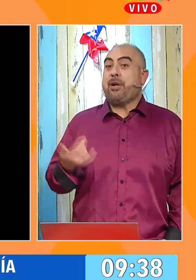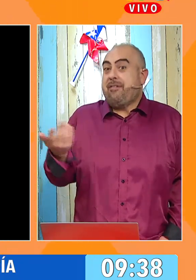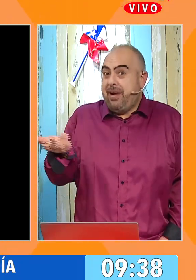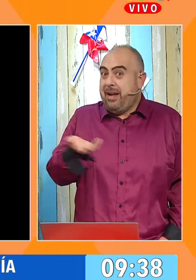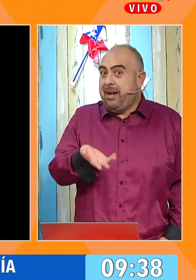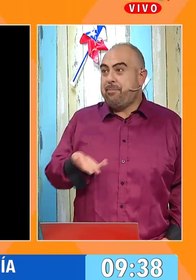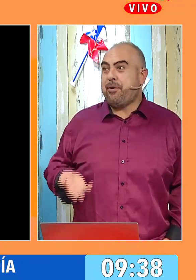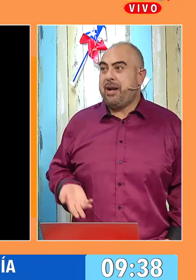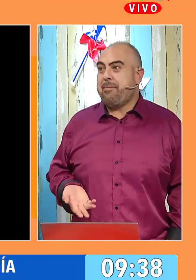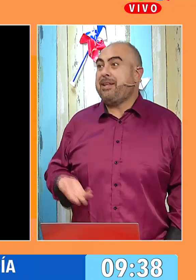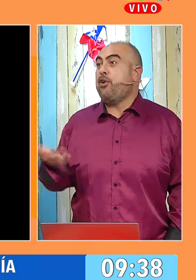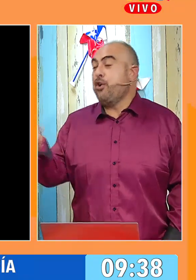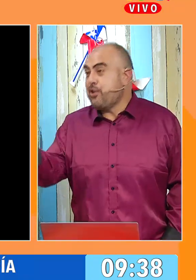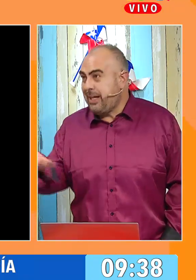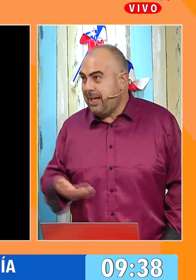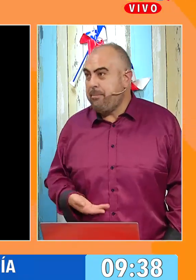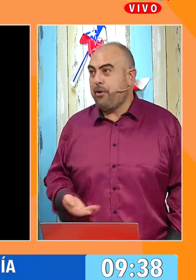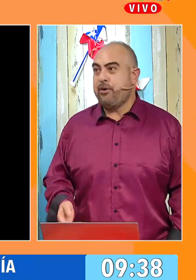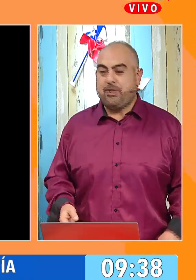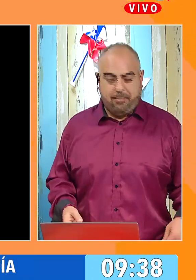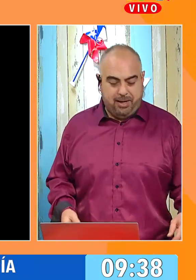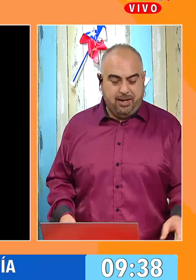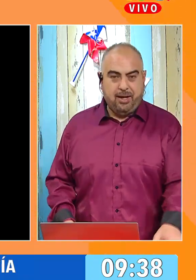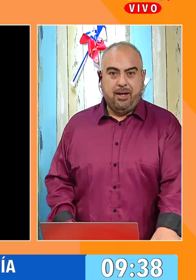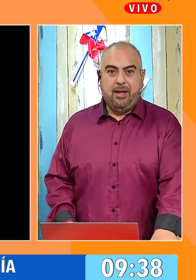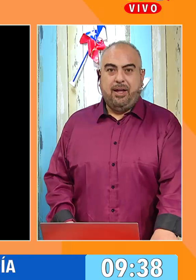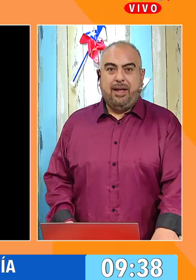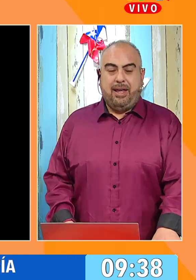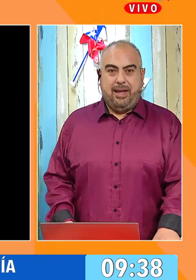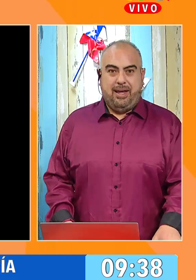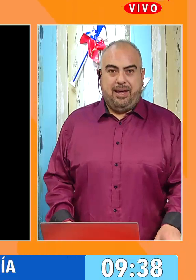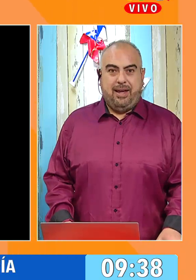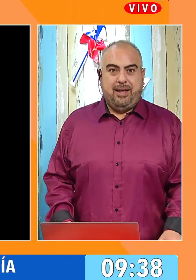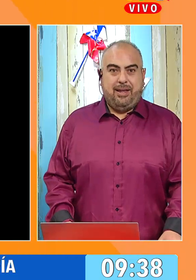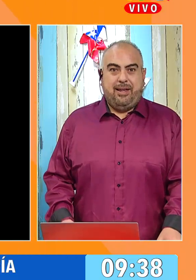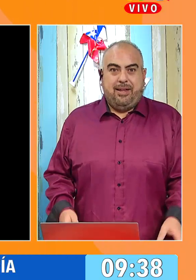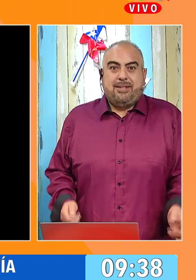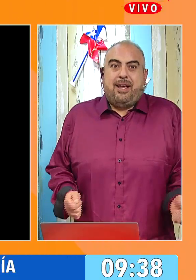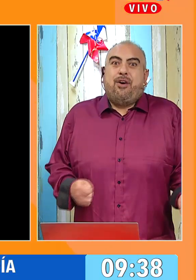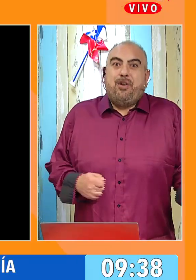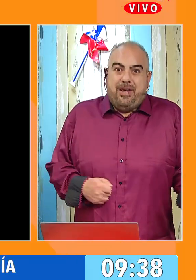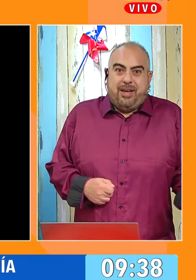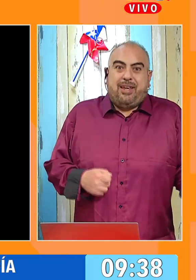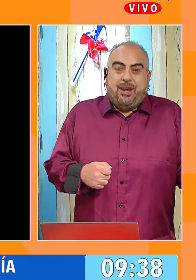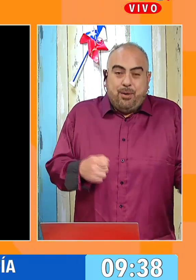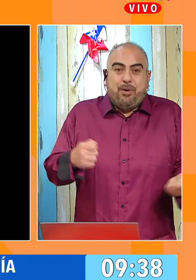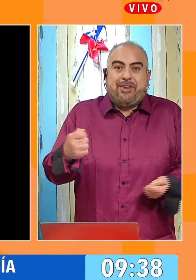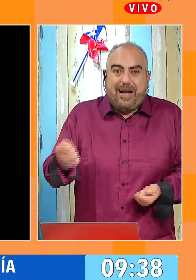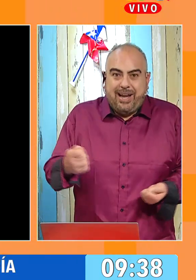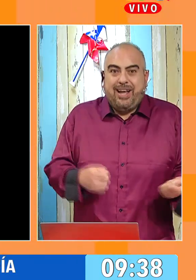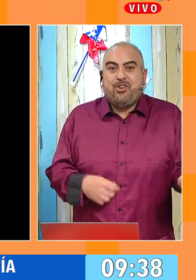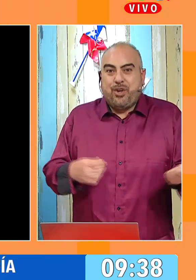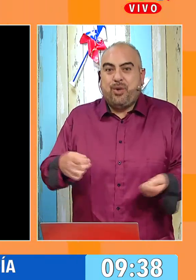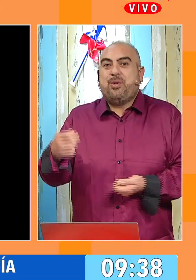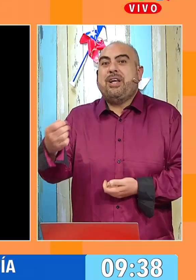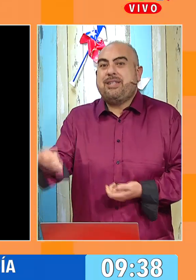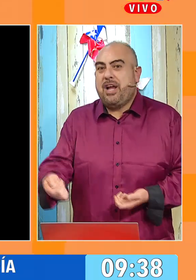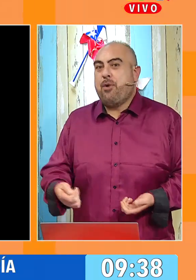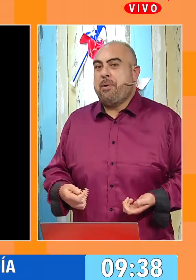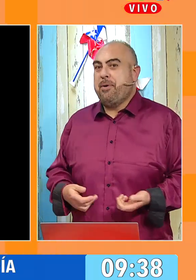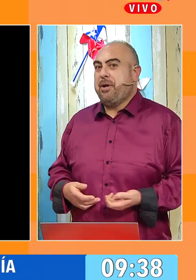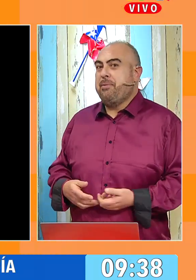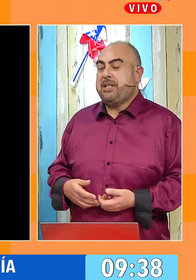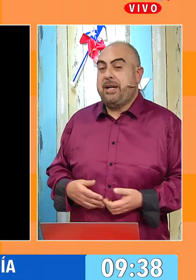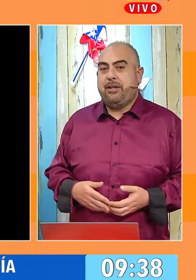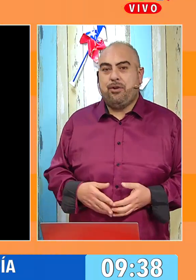contarnos porque ve el programa, te conoce a ti, me conoce a mí. un gran saludo. Y dice, oye, quiero mostrarles esto, quiero que ustedes